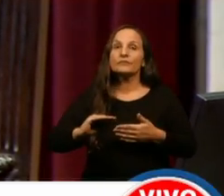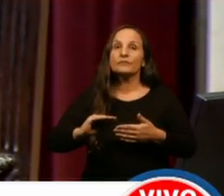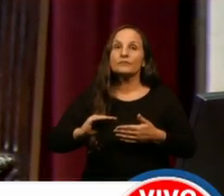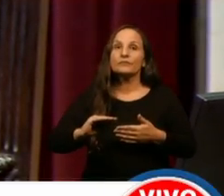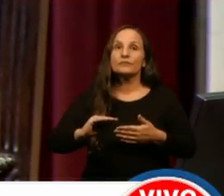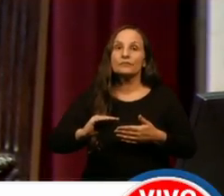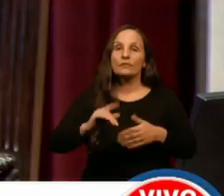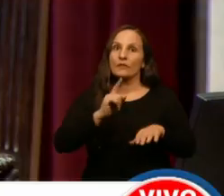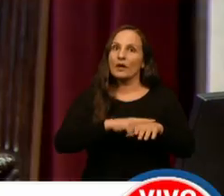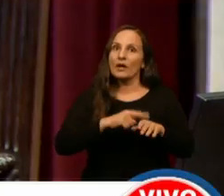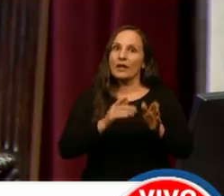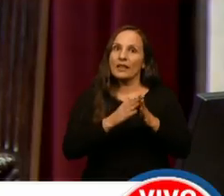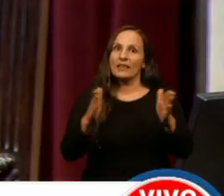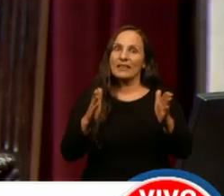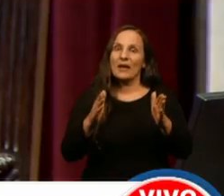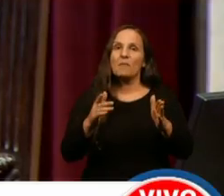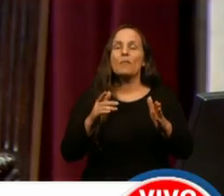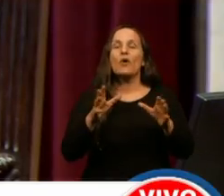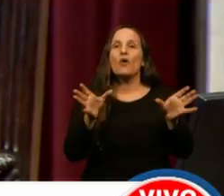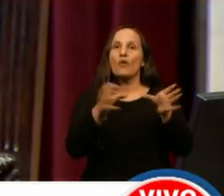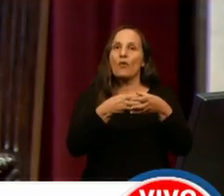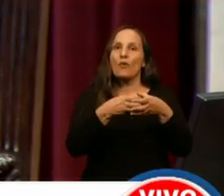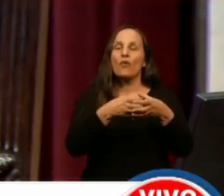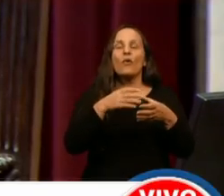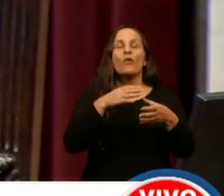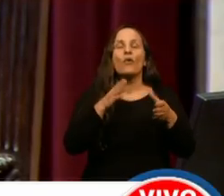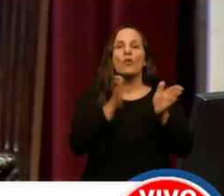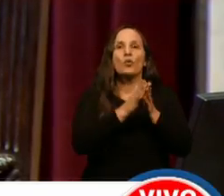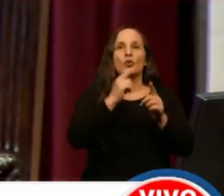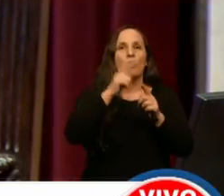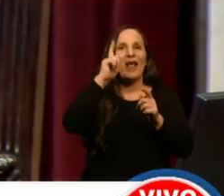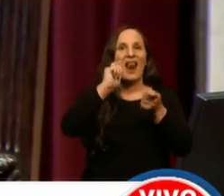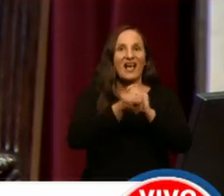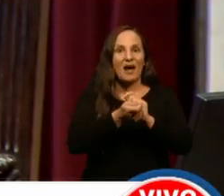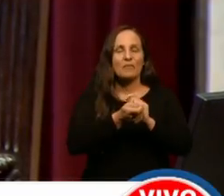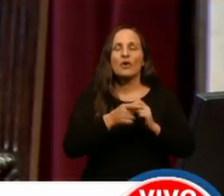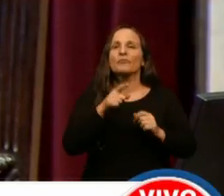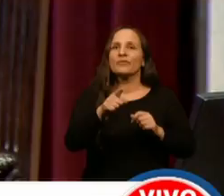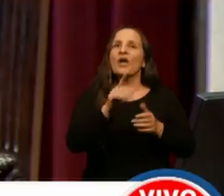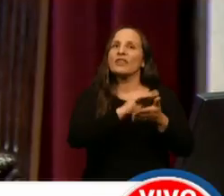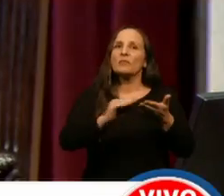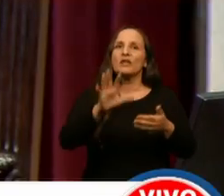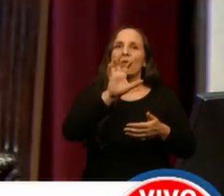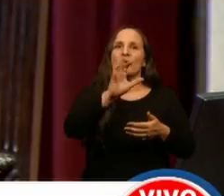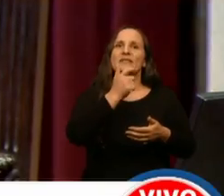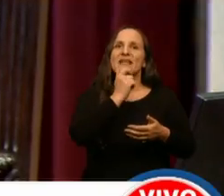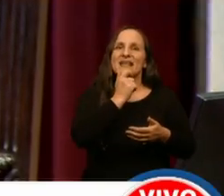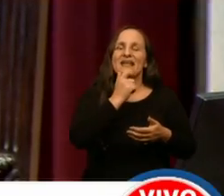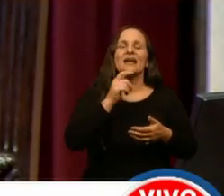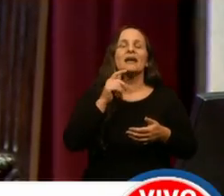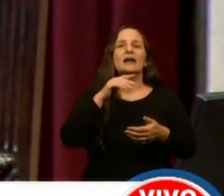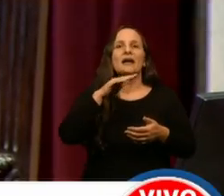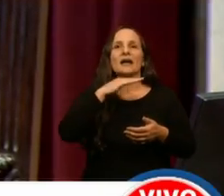dentro del tiempo del interbloque juntos por el cambio la diputada por la provincia de mendoza y jimena la